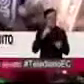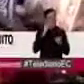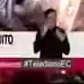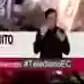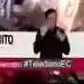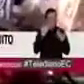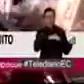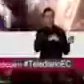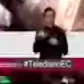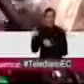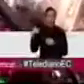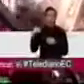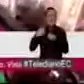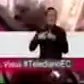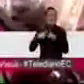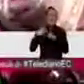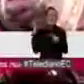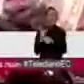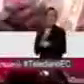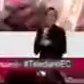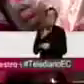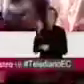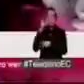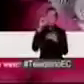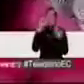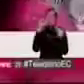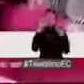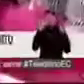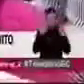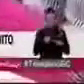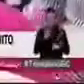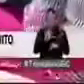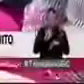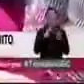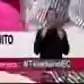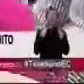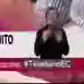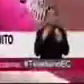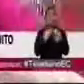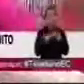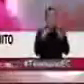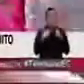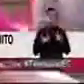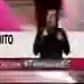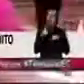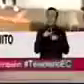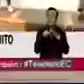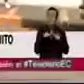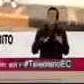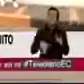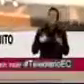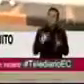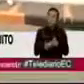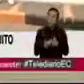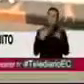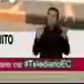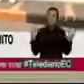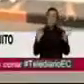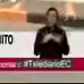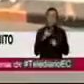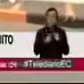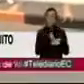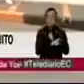ahí sí corre peligro. Debe quedarse aquí en Guayaquil. Familiares de Salcedo Bonilla también llegaron al nosocomio. Rechazaron que el traslado